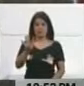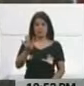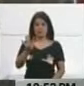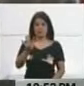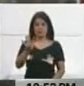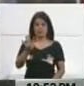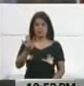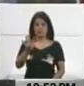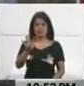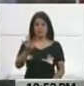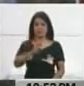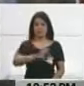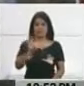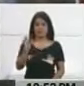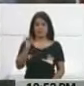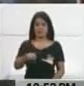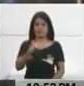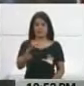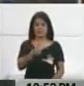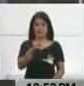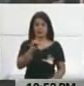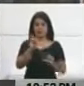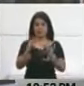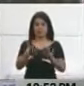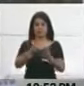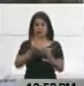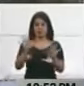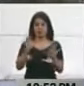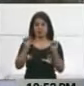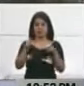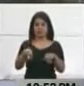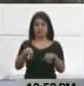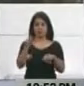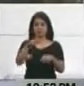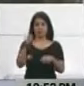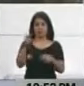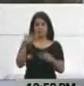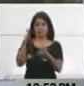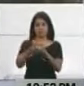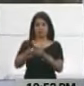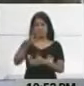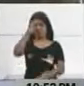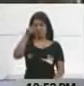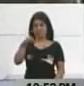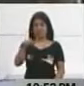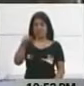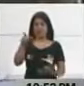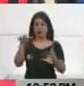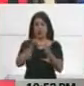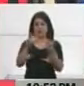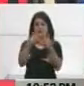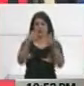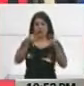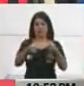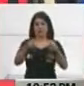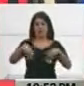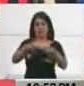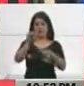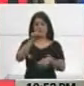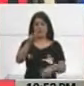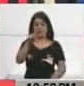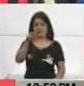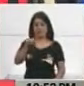A 108 se elevan muertos en la masacre de Sabaneta. En la cárcel de Sabaneta.